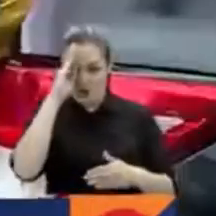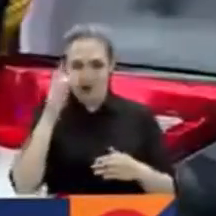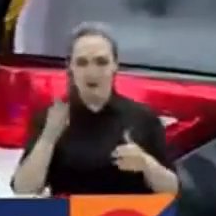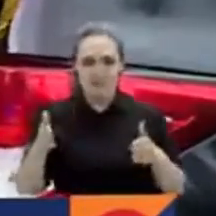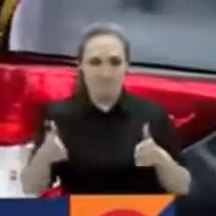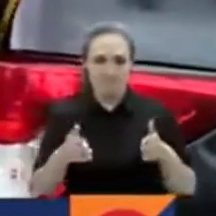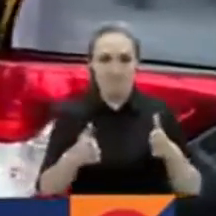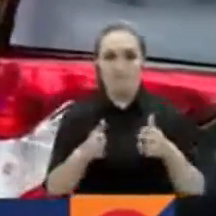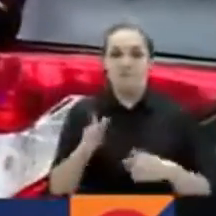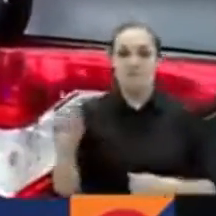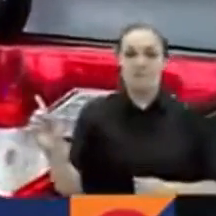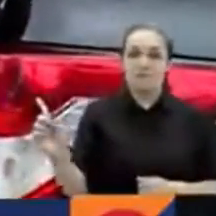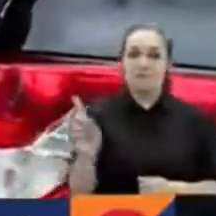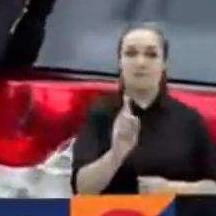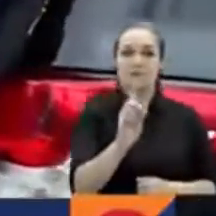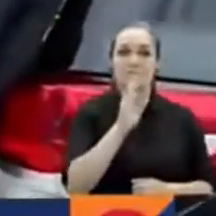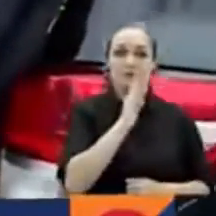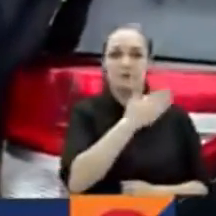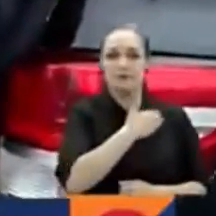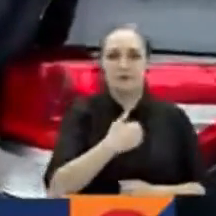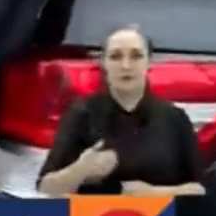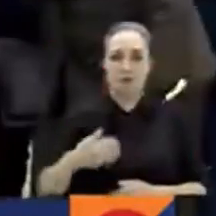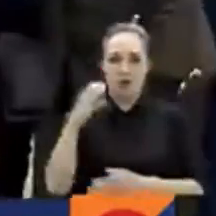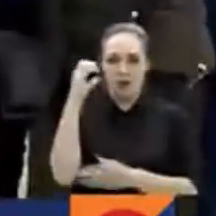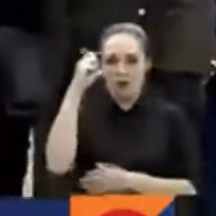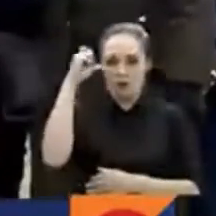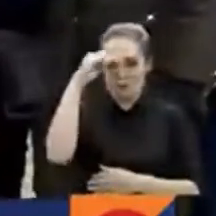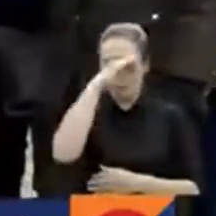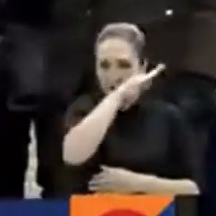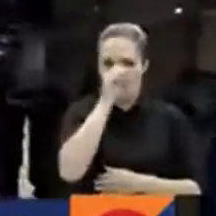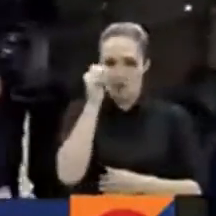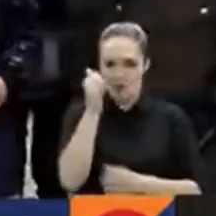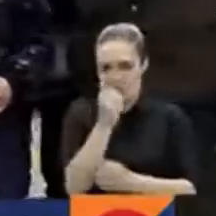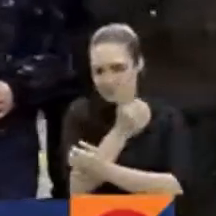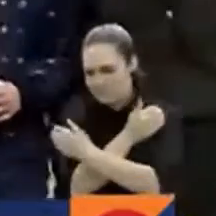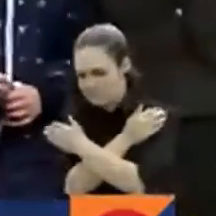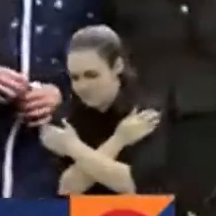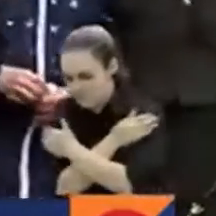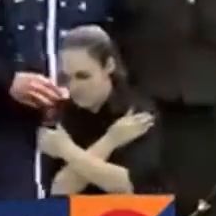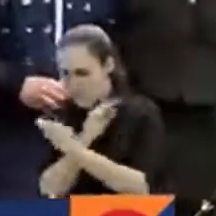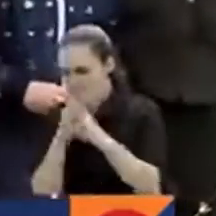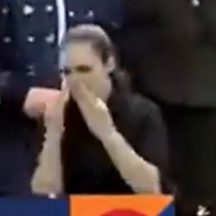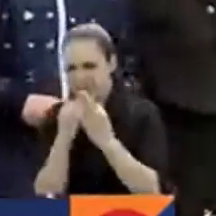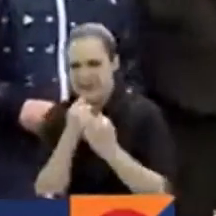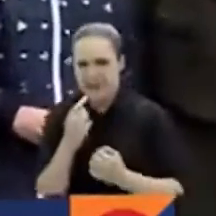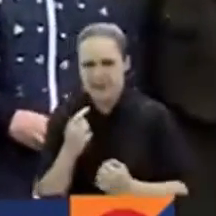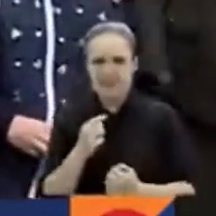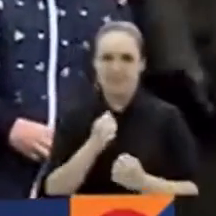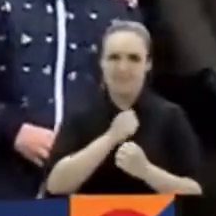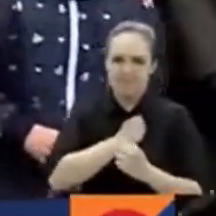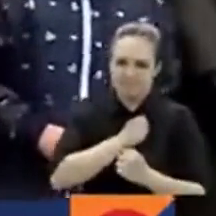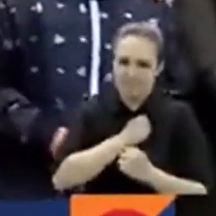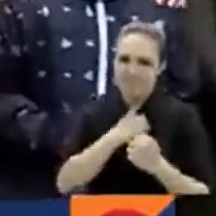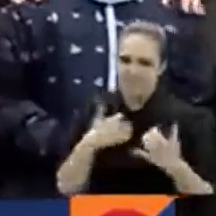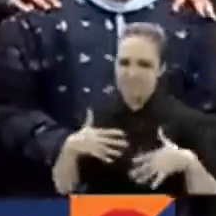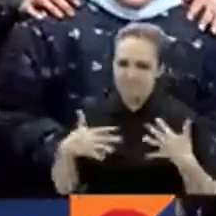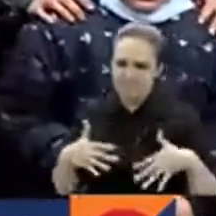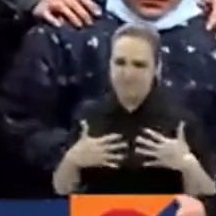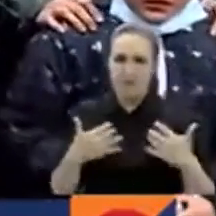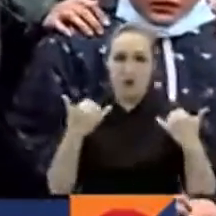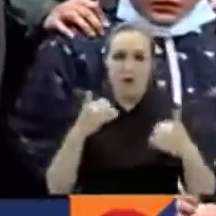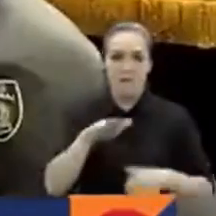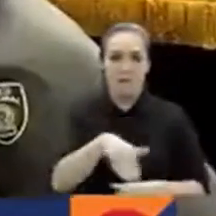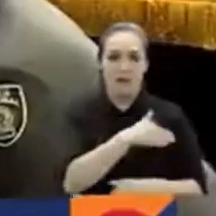encabezado por el propio presidente de la República, Gustavo Petro, quien abrazó a los familiares y despidió al uniformado. El ministro